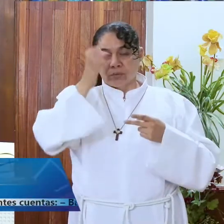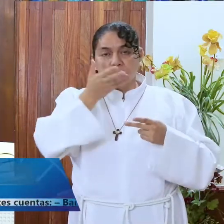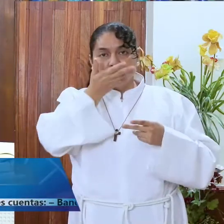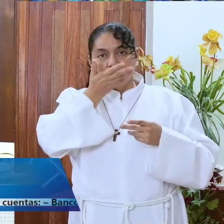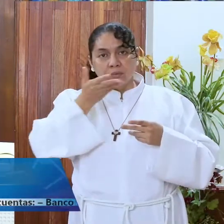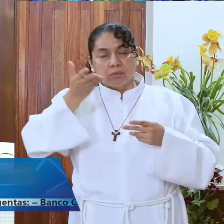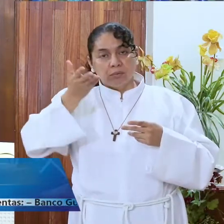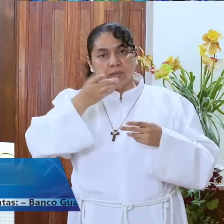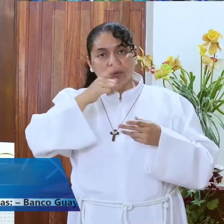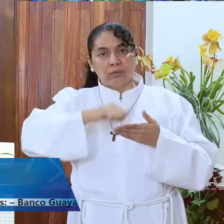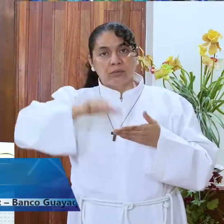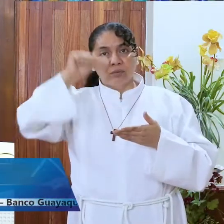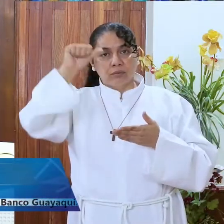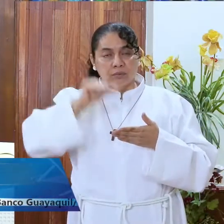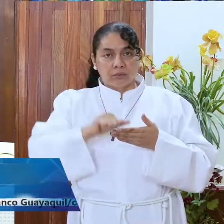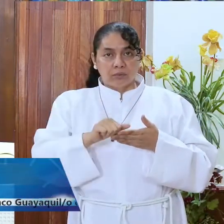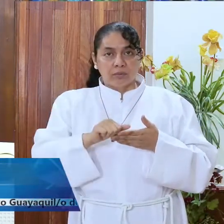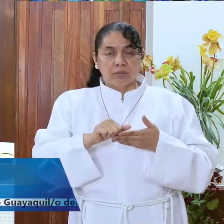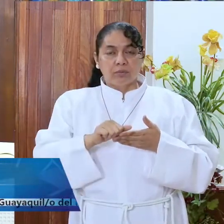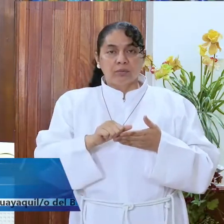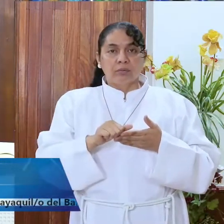cantar tus alabanzas